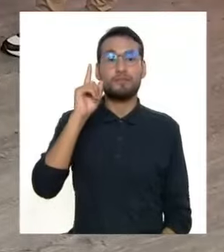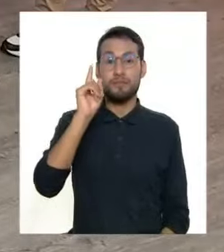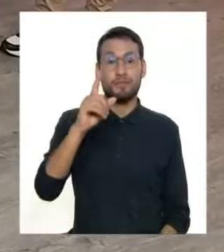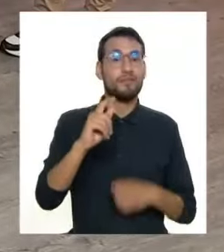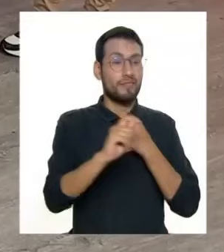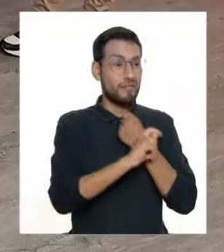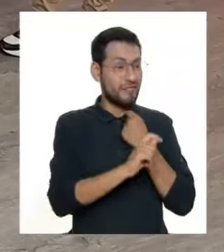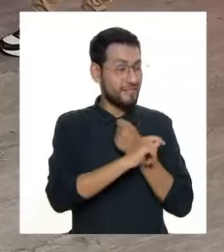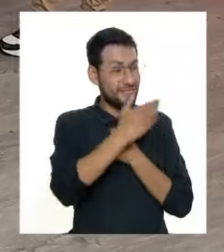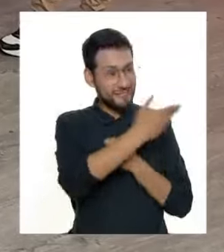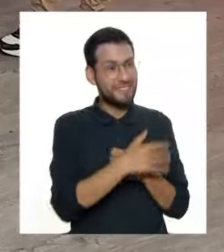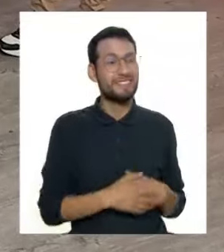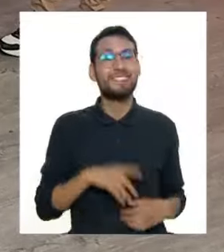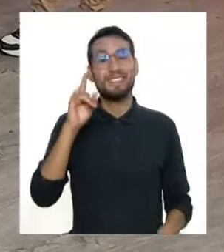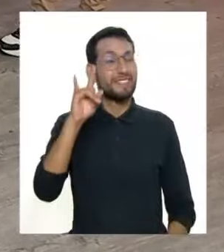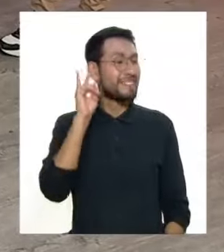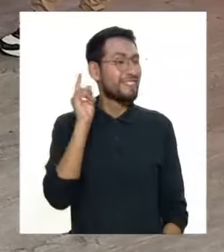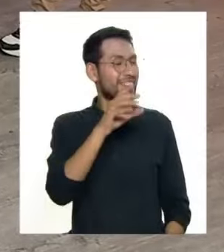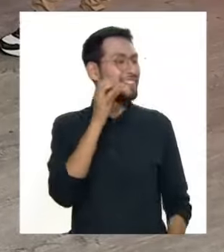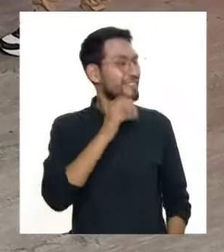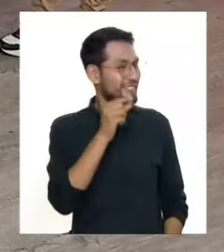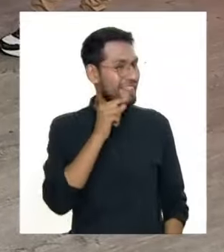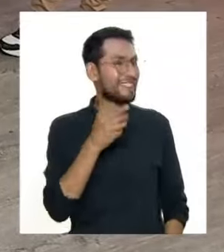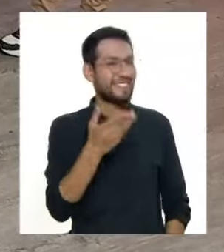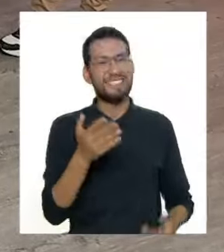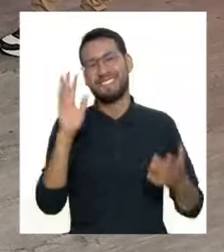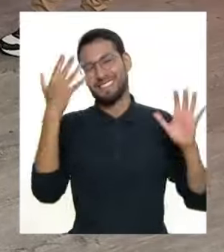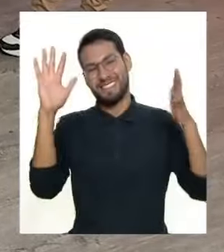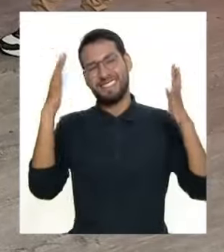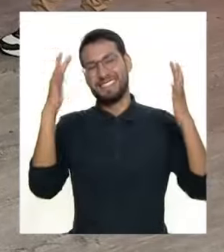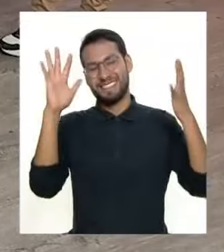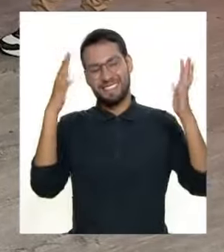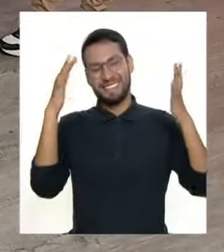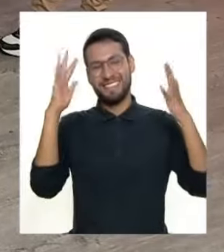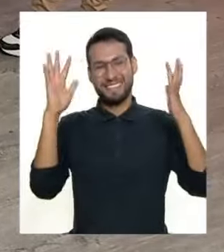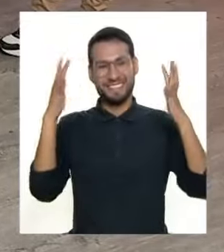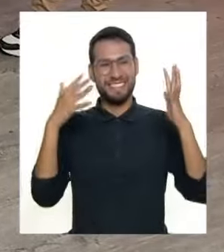Tejada, una Uchi y un Christopher. ¡Eso! ¡Bravo! ¡Eso!